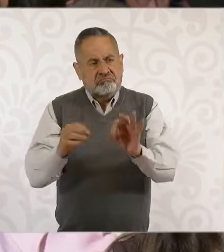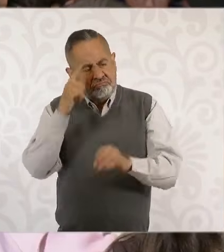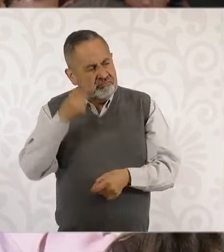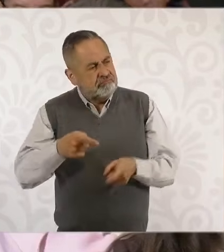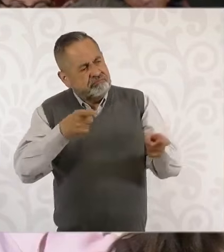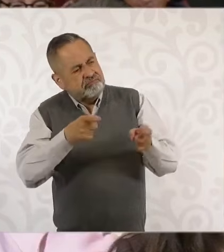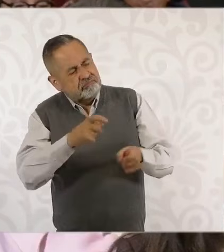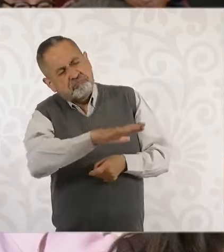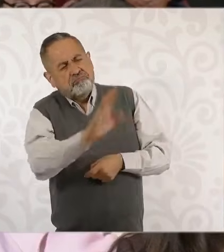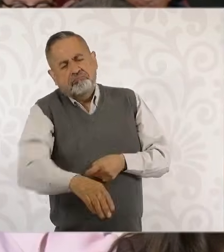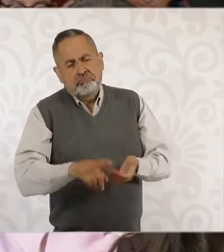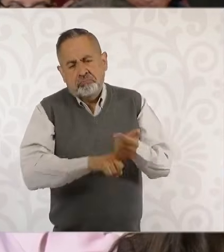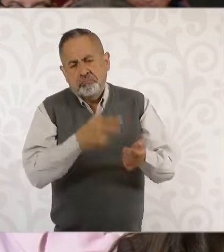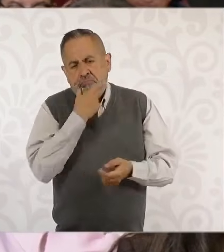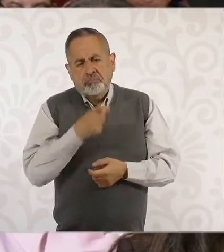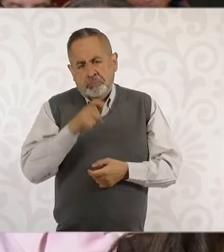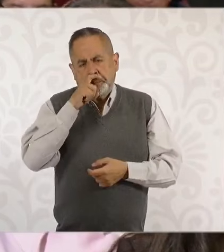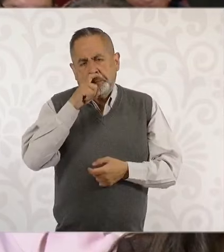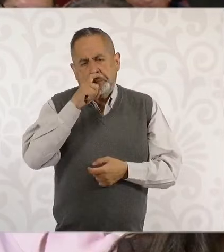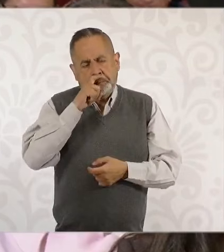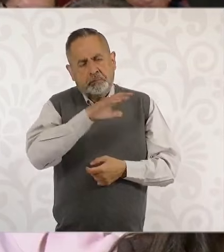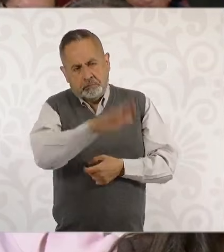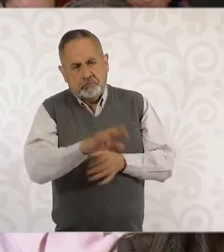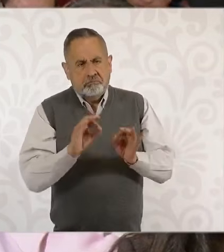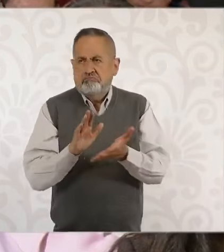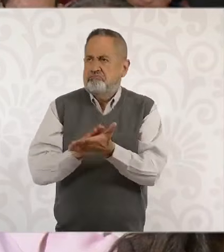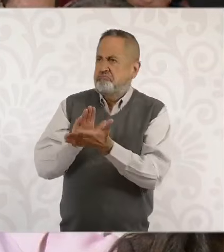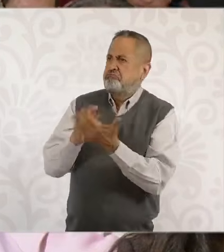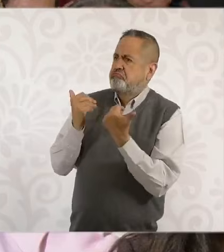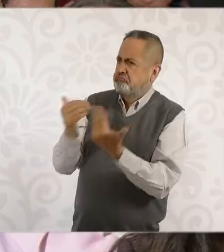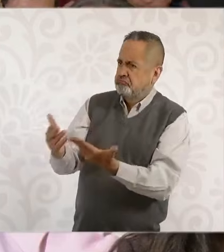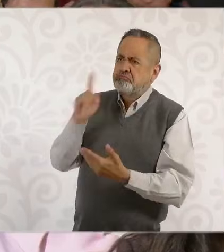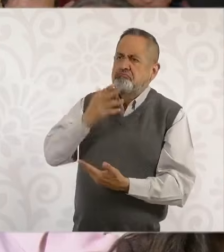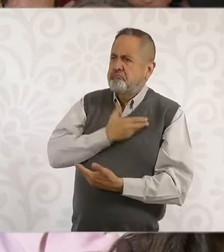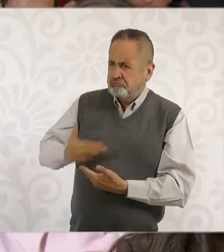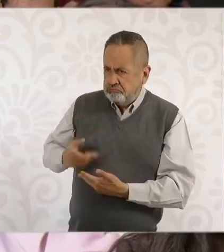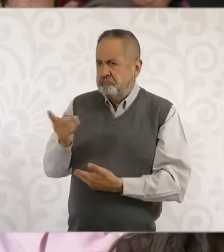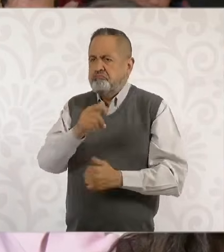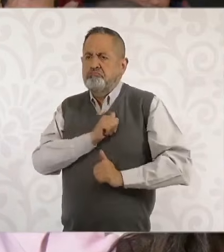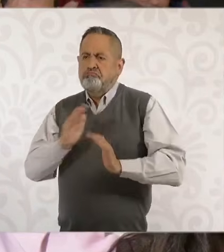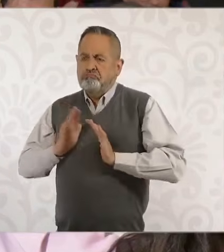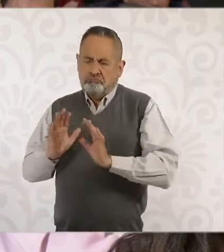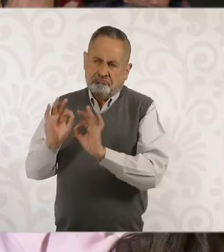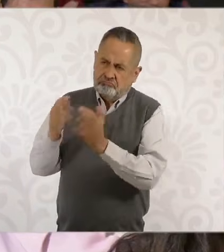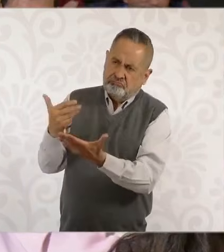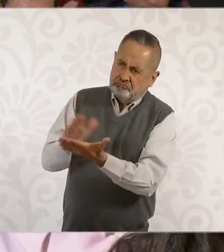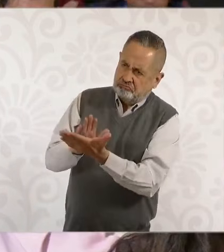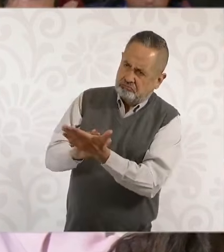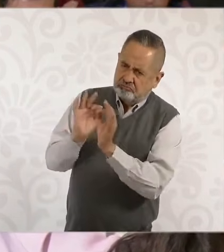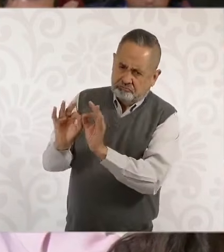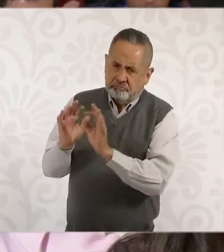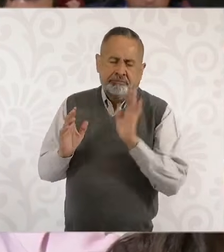de Nemesio Ceguera. Y el reconocimiento pues es para usted y las Fuerzas Armadas. Si pudiéramos ver